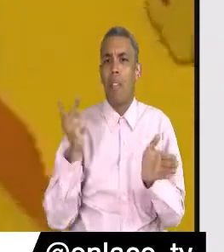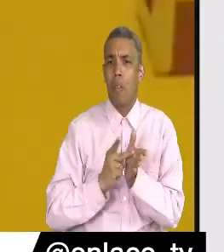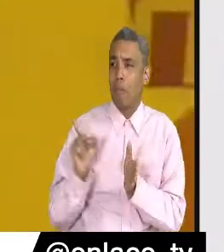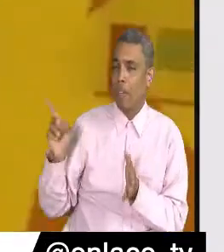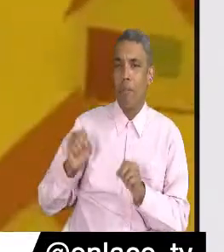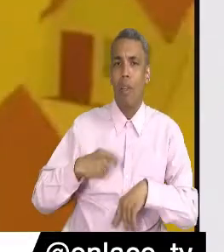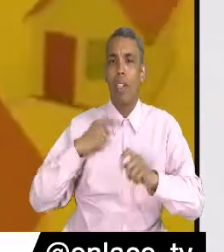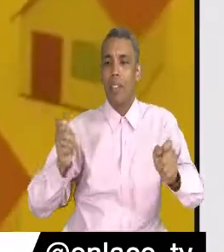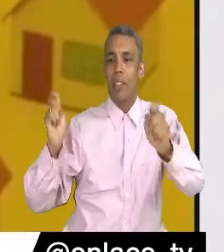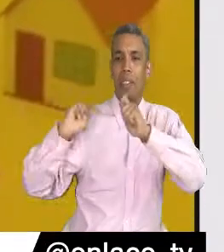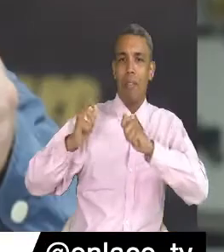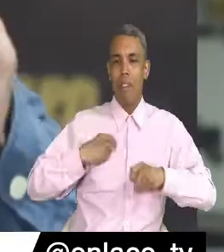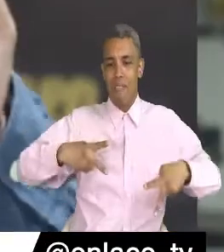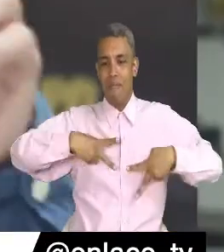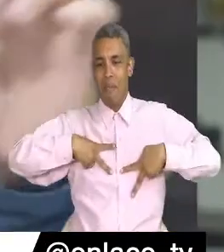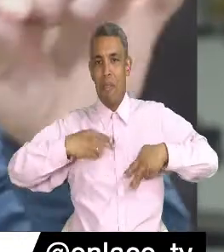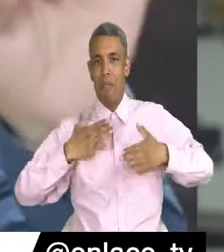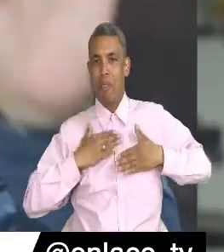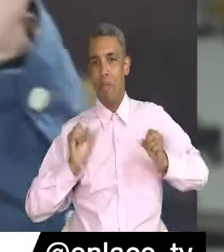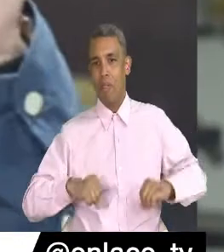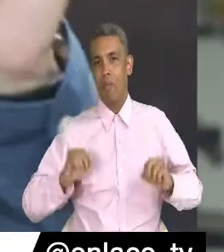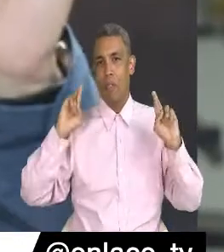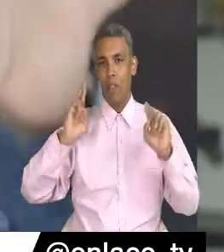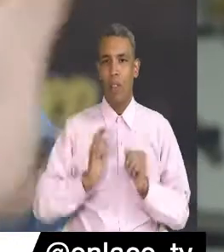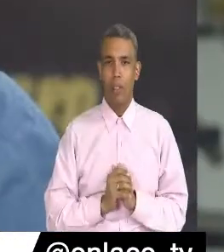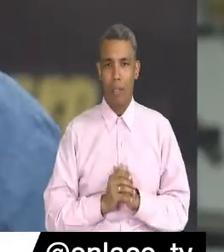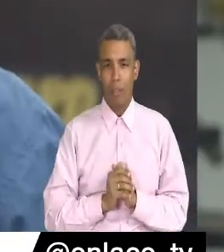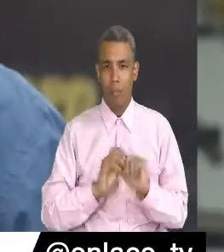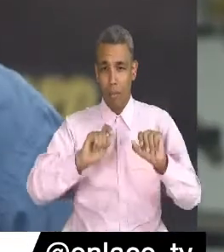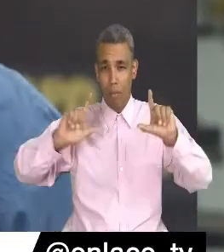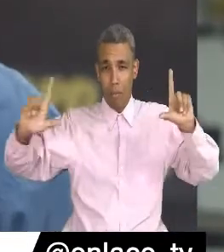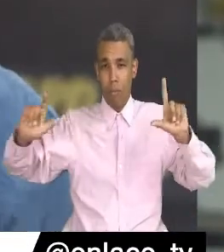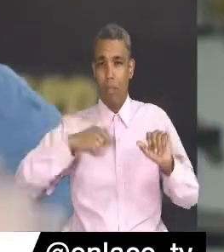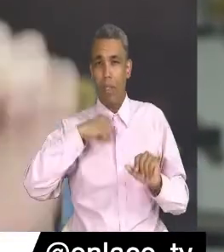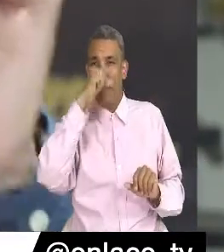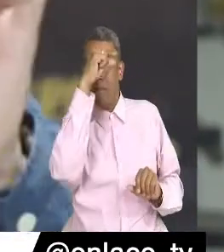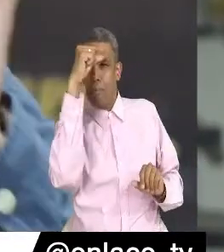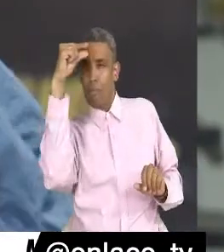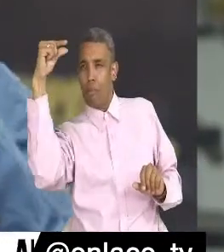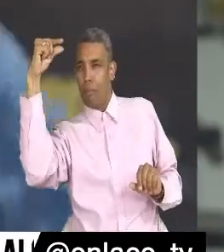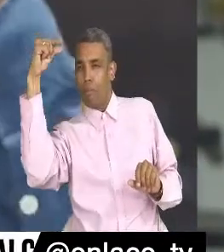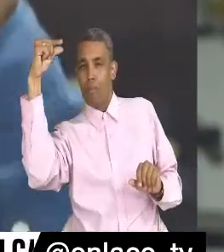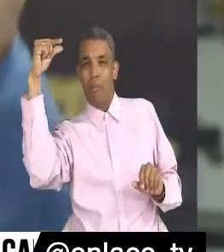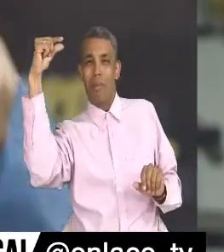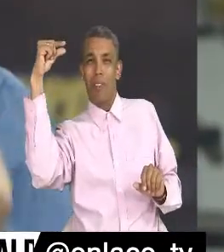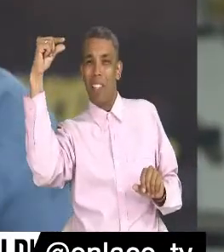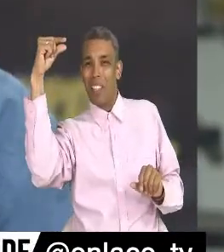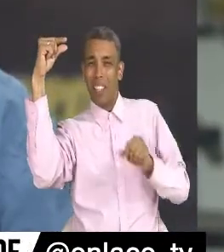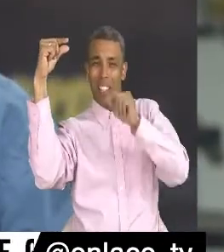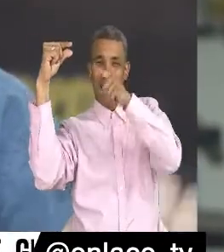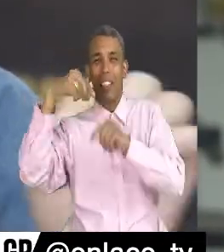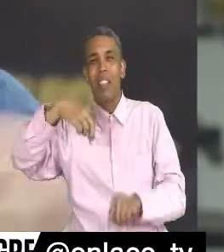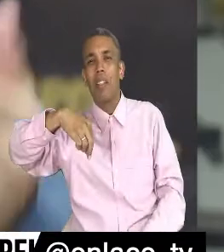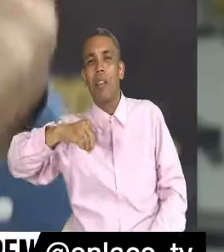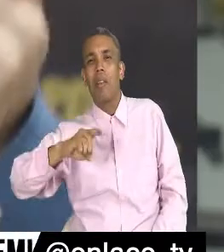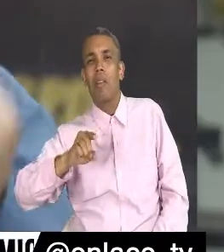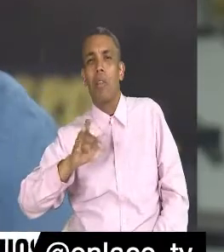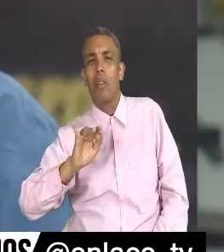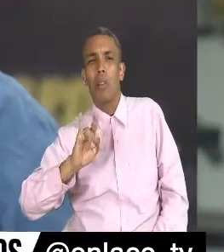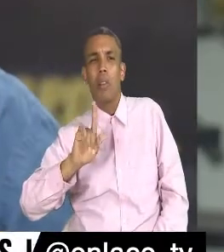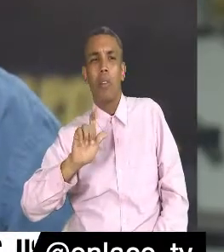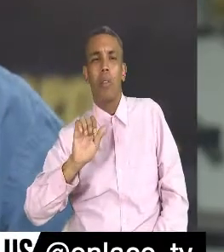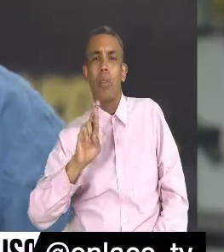Ciudadela Centenario. Le dan el link, en una esquina sale postularse al proyecto Ciudadela Centenario y de una vez hace un despliegue de un link